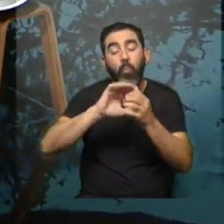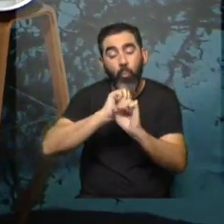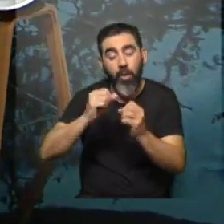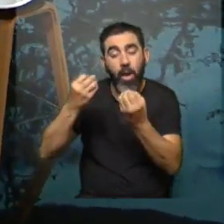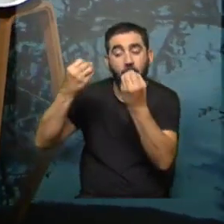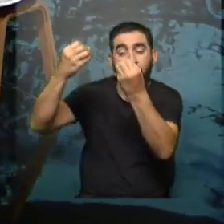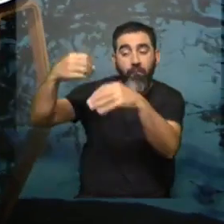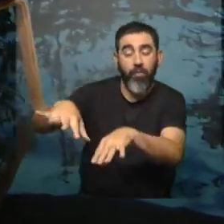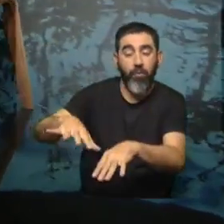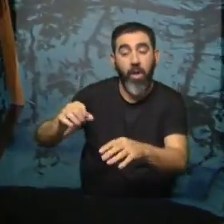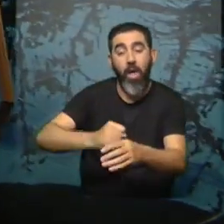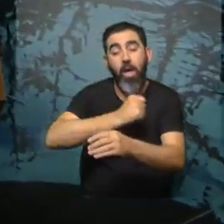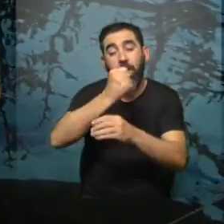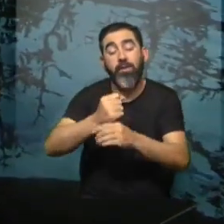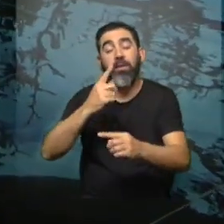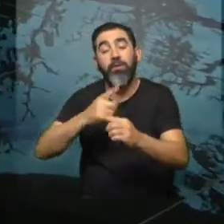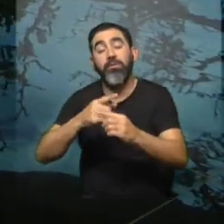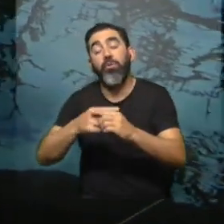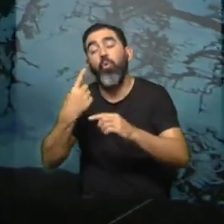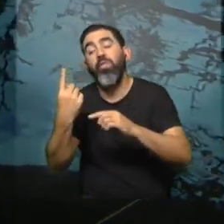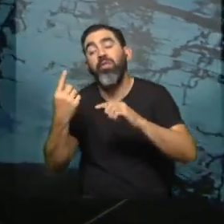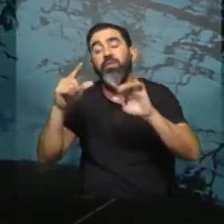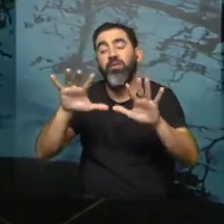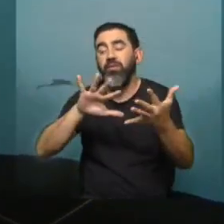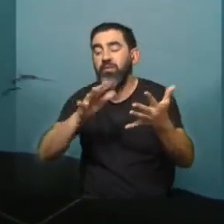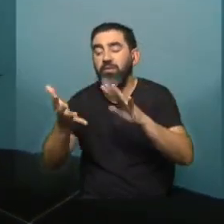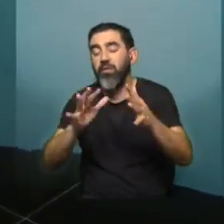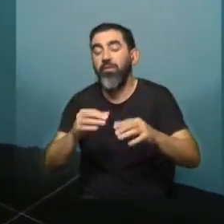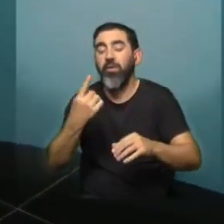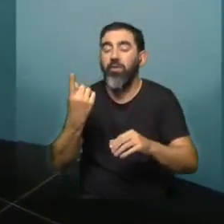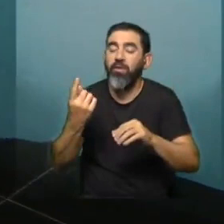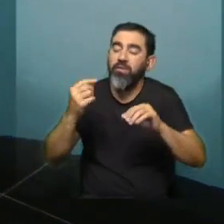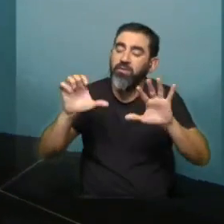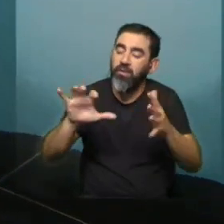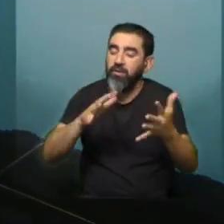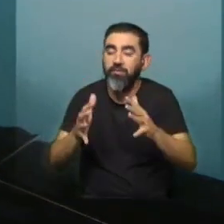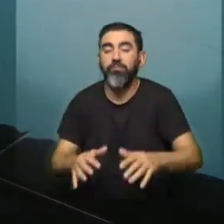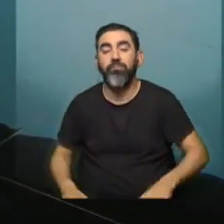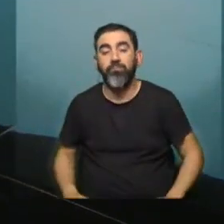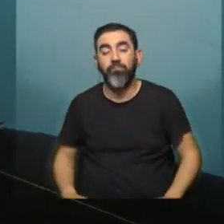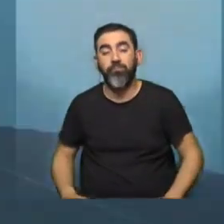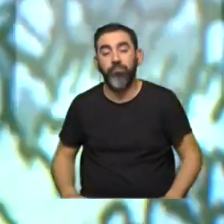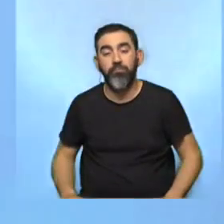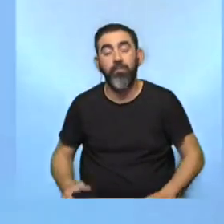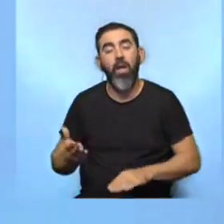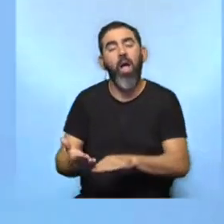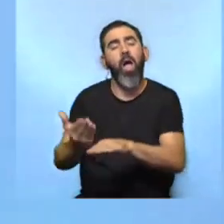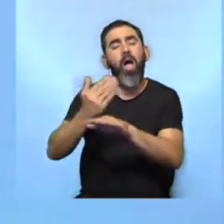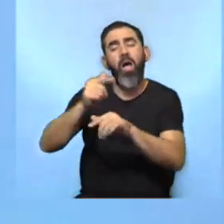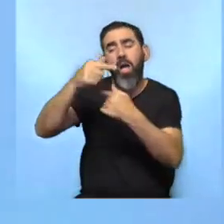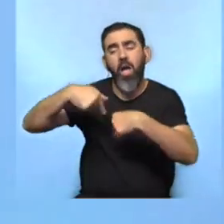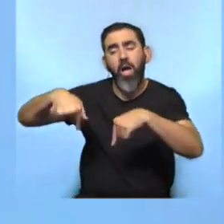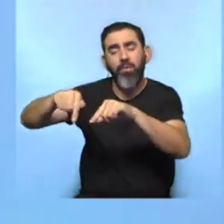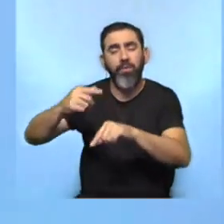abandonado al menos hasta el siglo XVII aproximadamente, o XVI. Antes que ustedes, ¿se